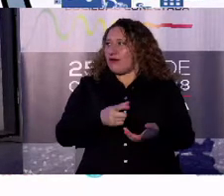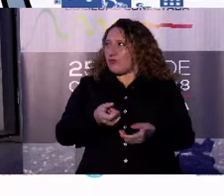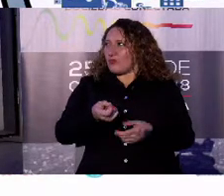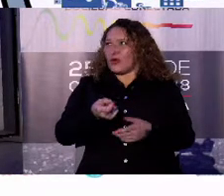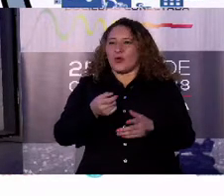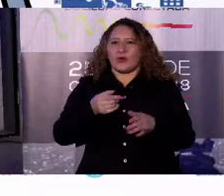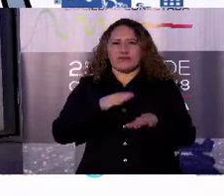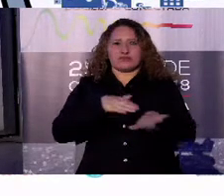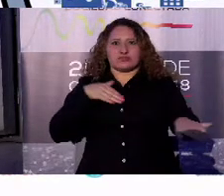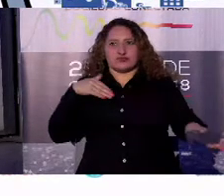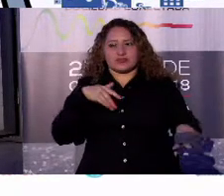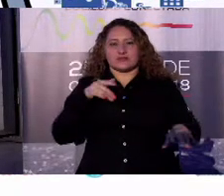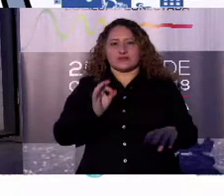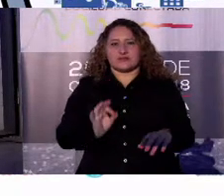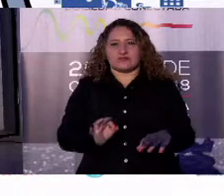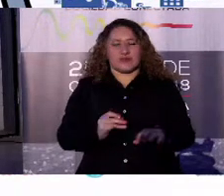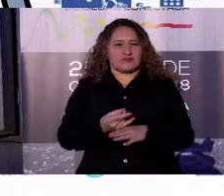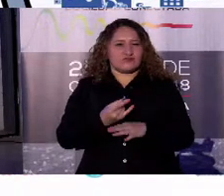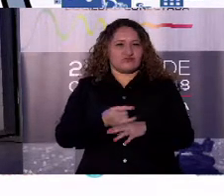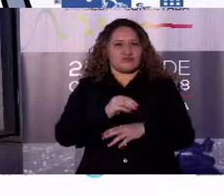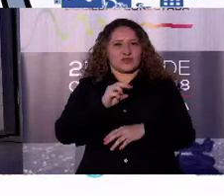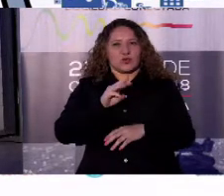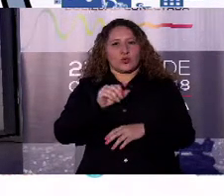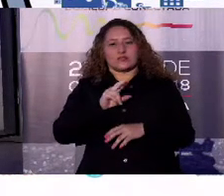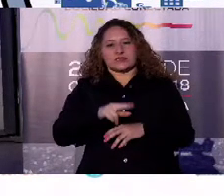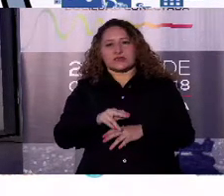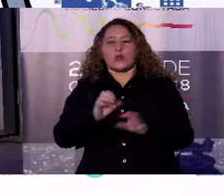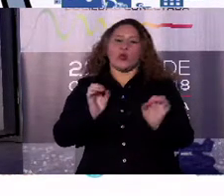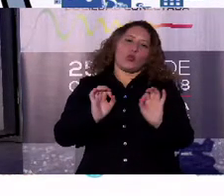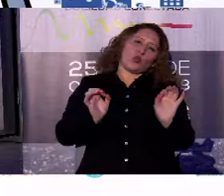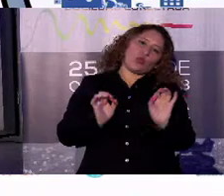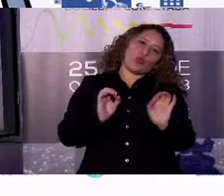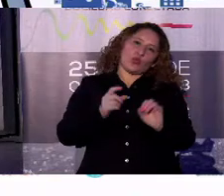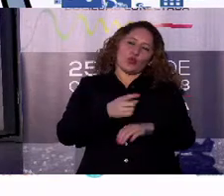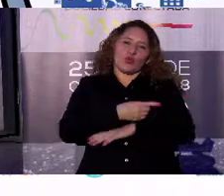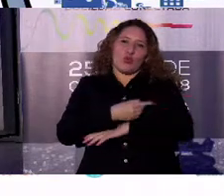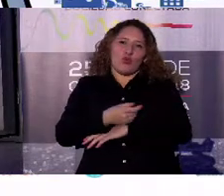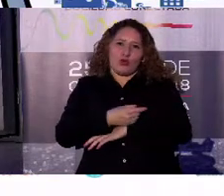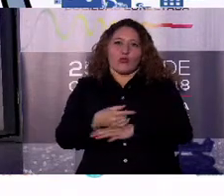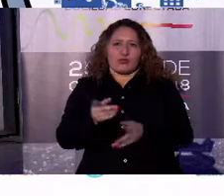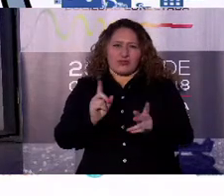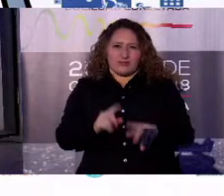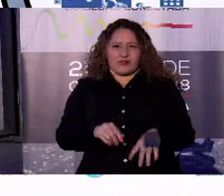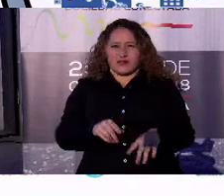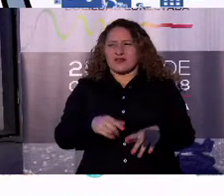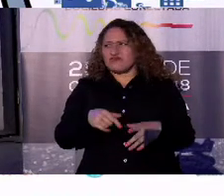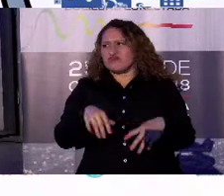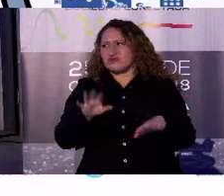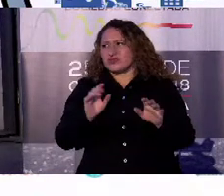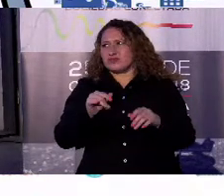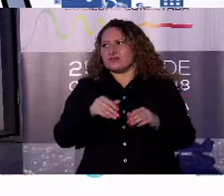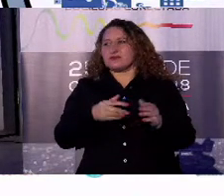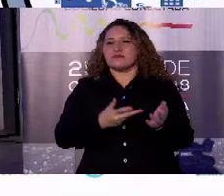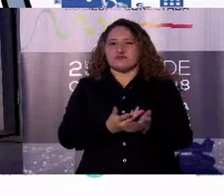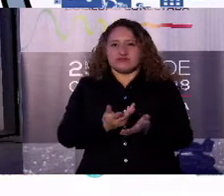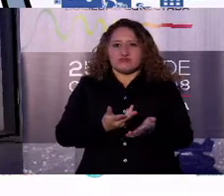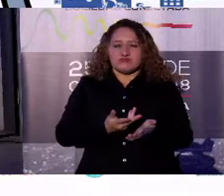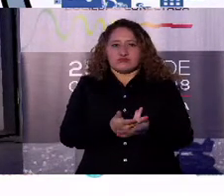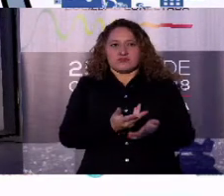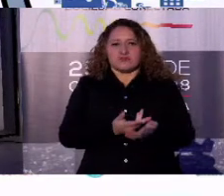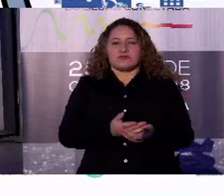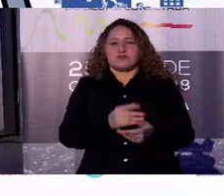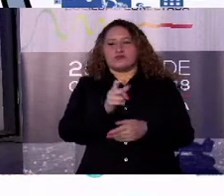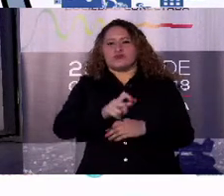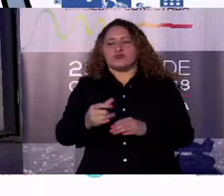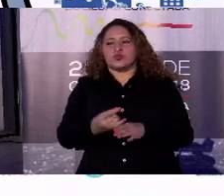sí conoce la aplicación de Waze, ¿no? La clasificación de tráfico. O Google, por ejemplo, ¿no? También ellos utilizan un poco la parte de inteligencia para estar dando recomendaciones hacia el usuario qué es